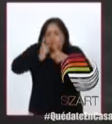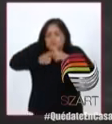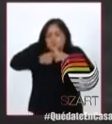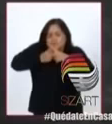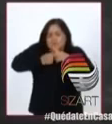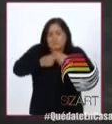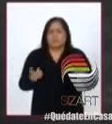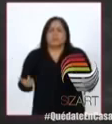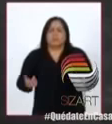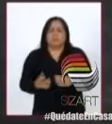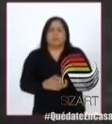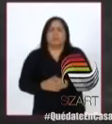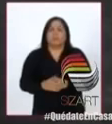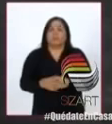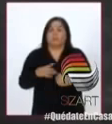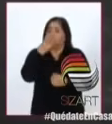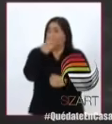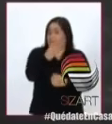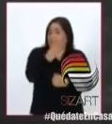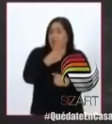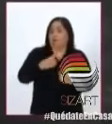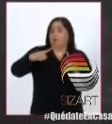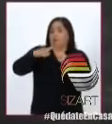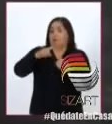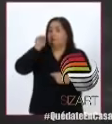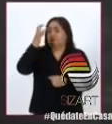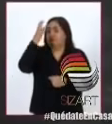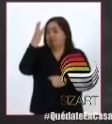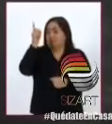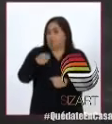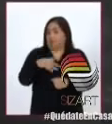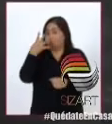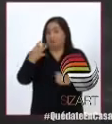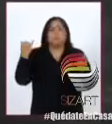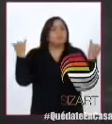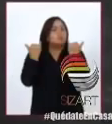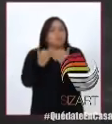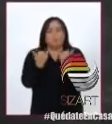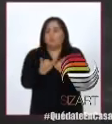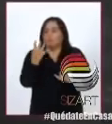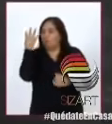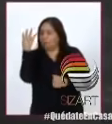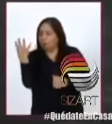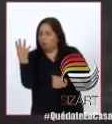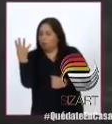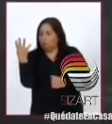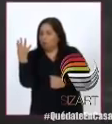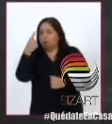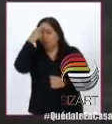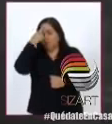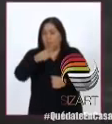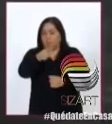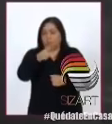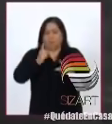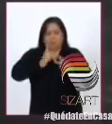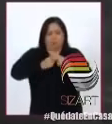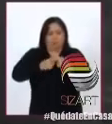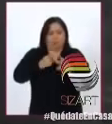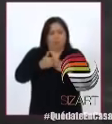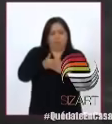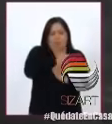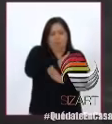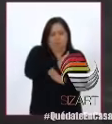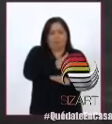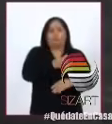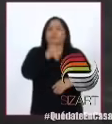matemática. 3 entre 3 cuartos es igual a 4. Para resolver la división anterior,